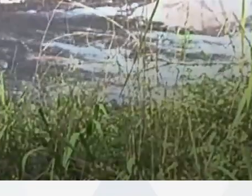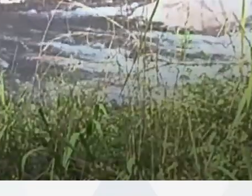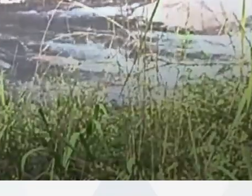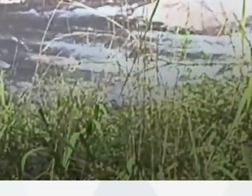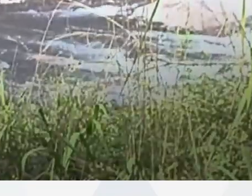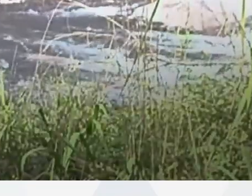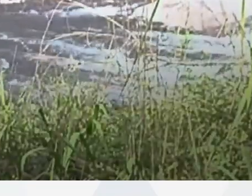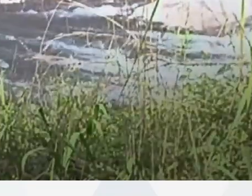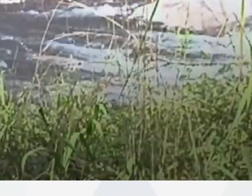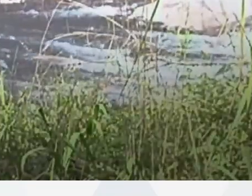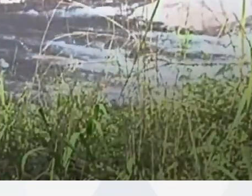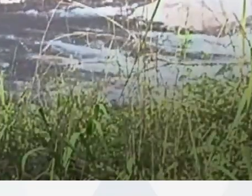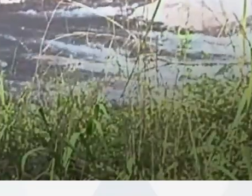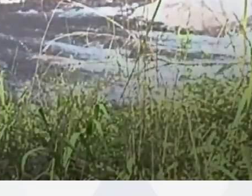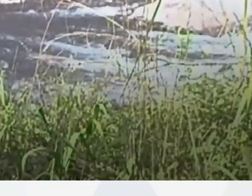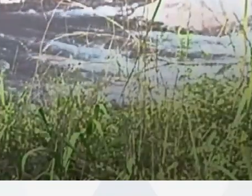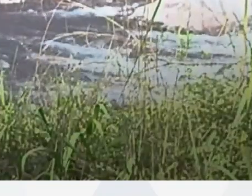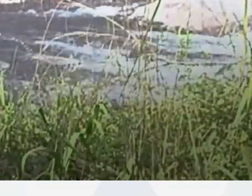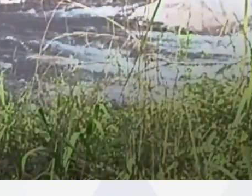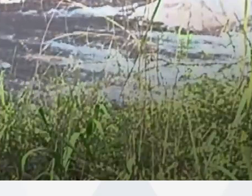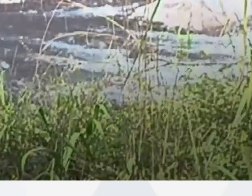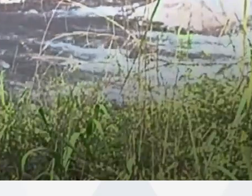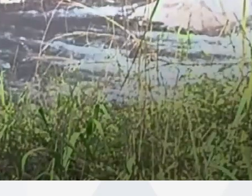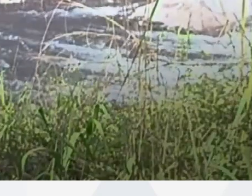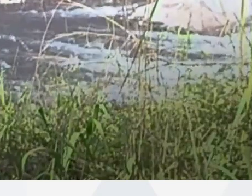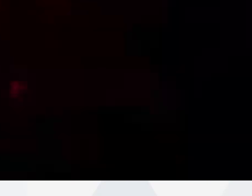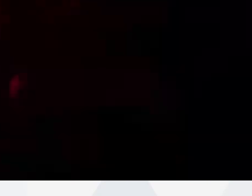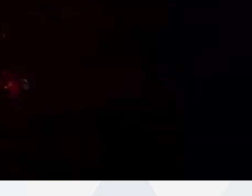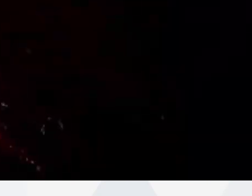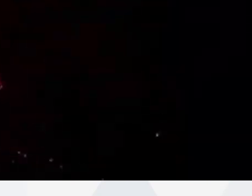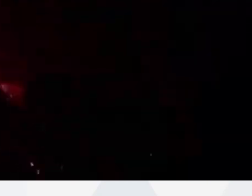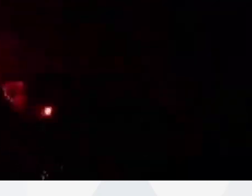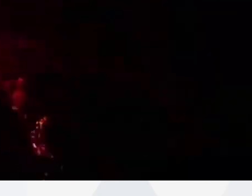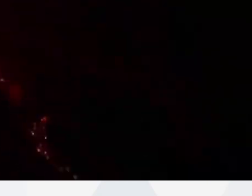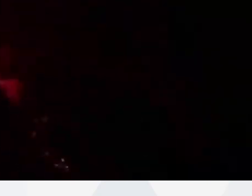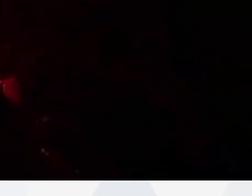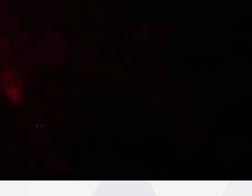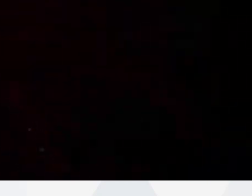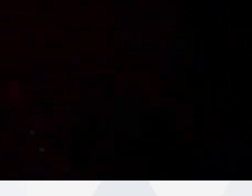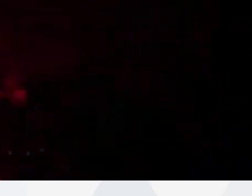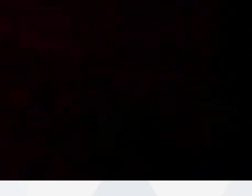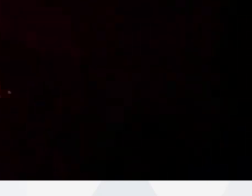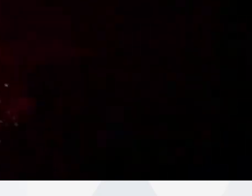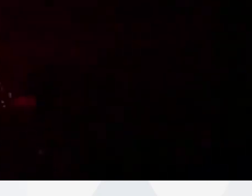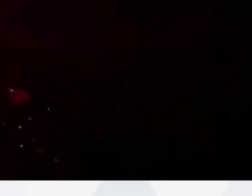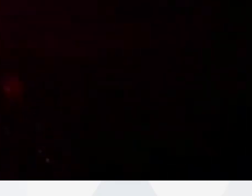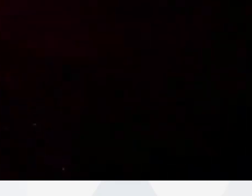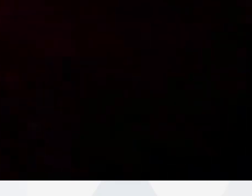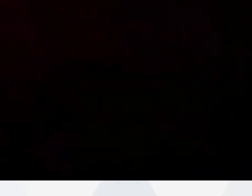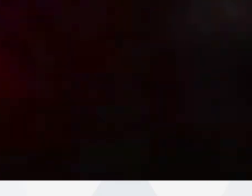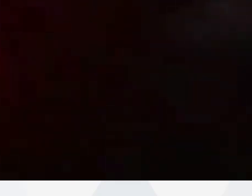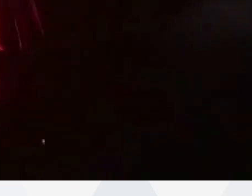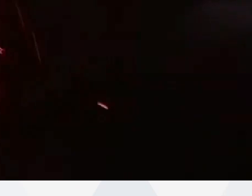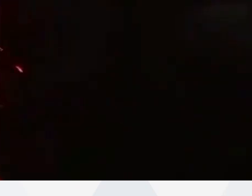Estamos trabajando respecto a lo que es la evacuación del volcán. Tuvimos una experiencia inolvidable